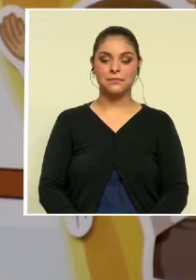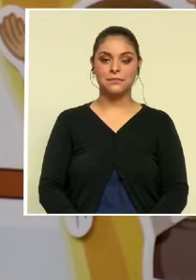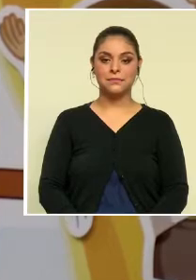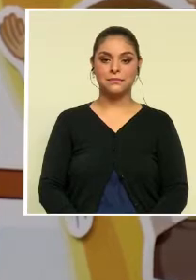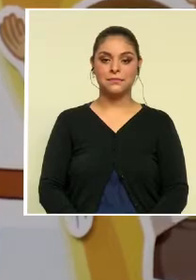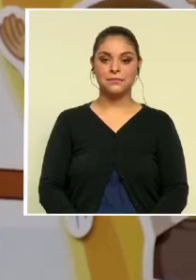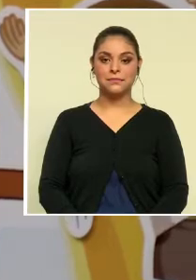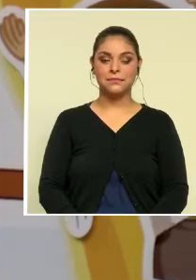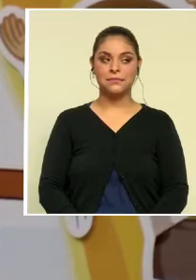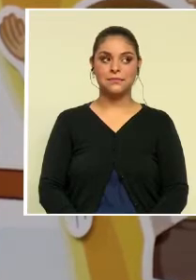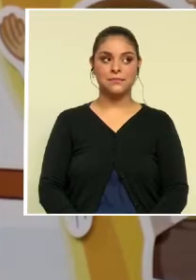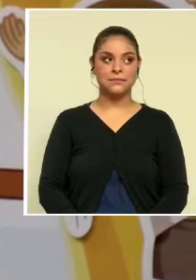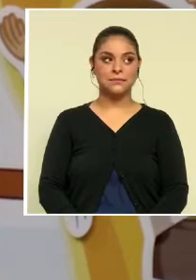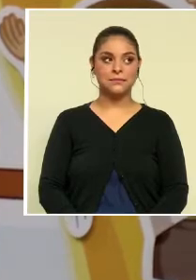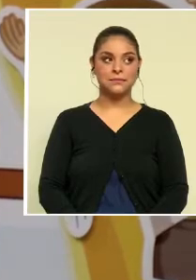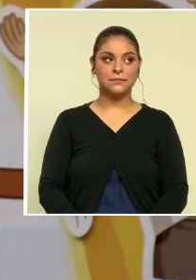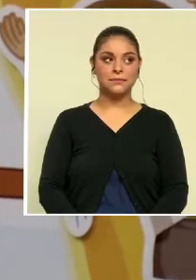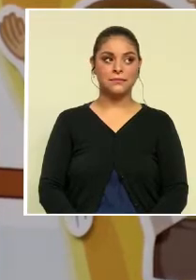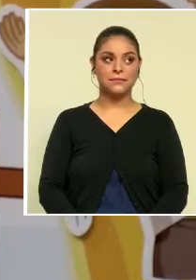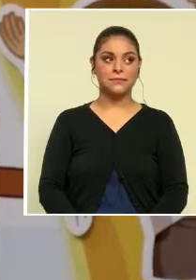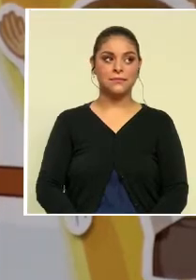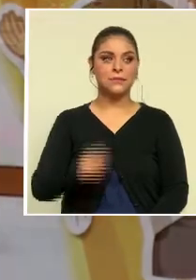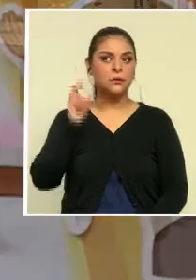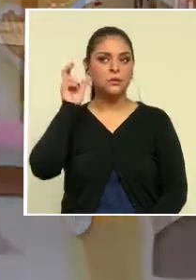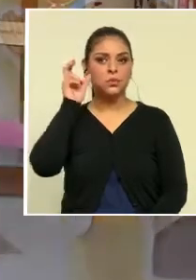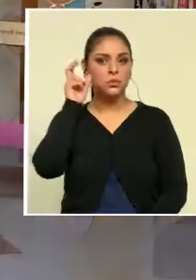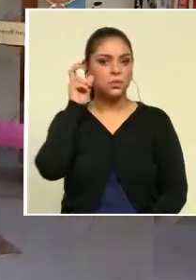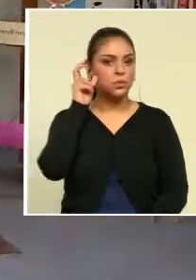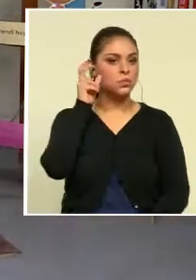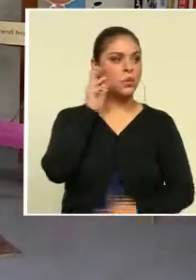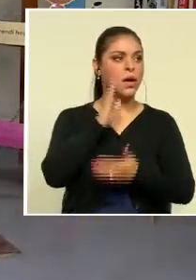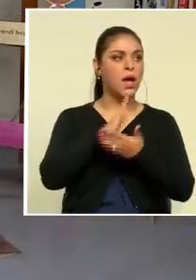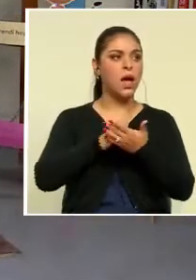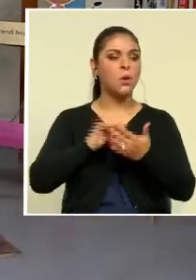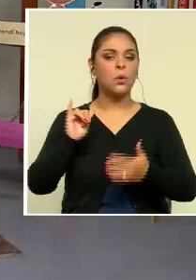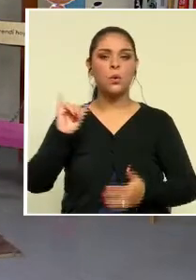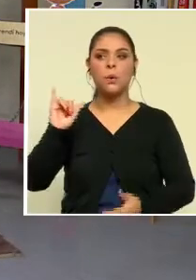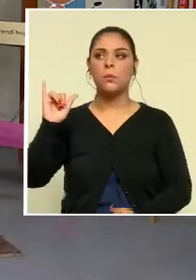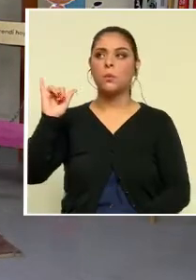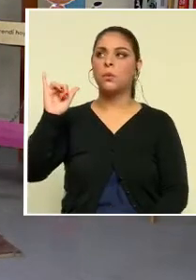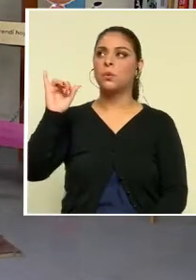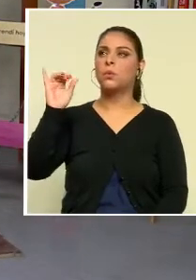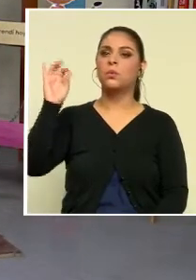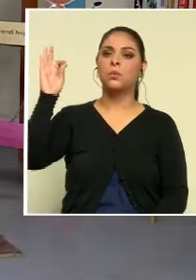qué es eso aguante sueño algo como un insecto